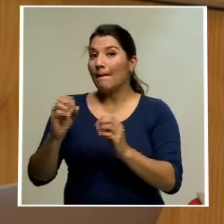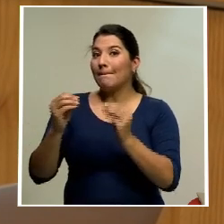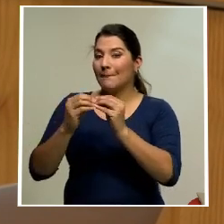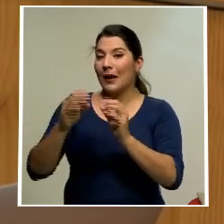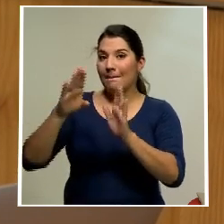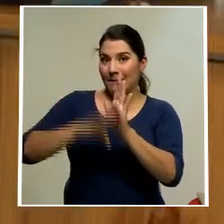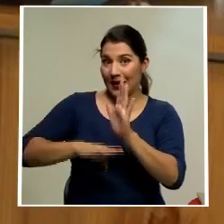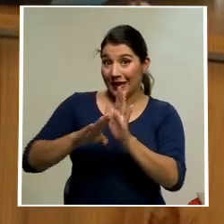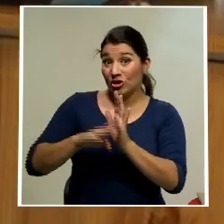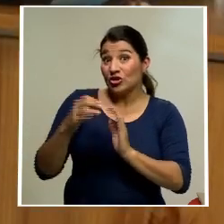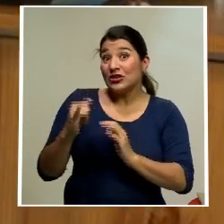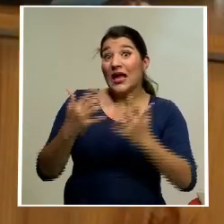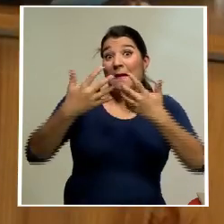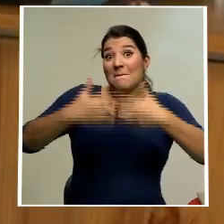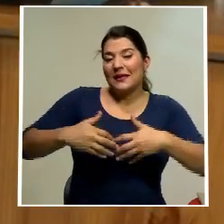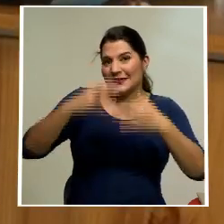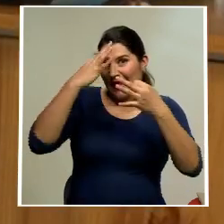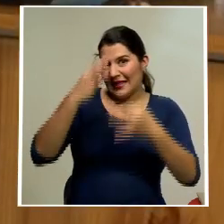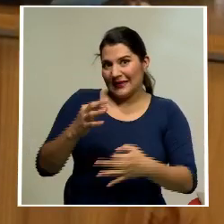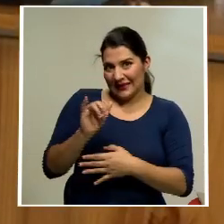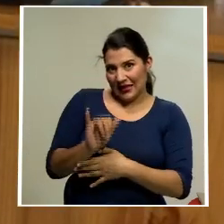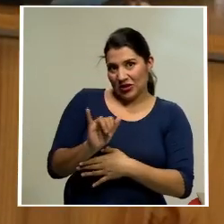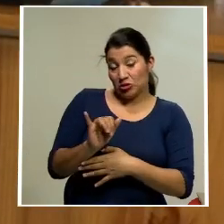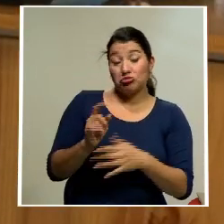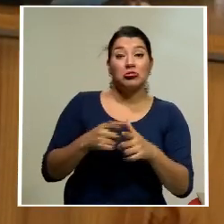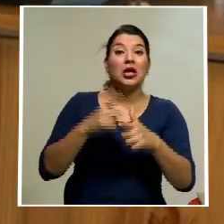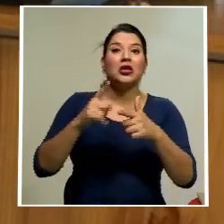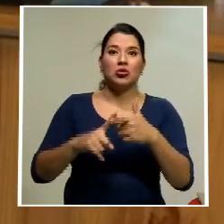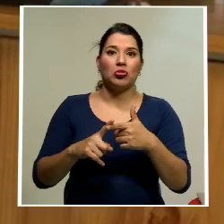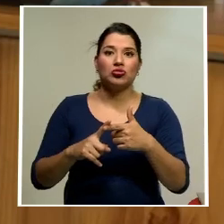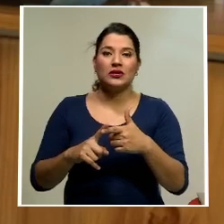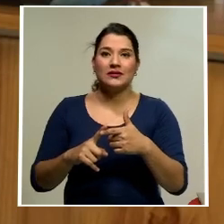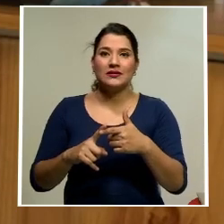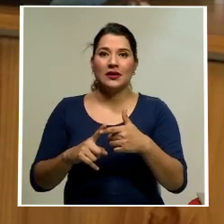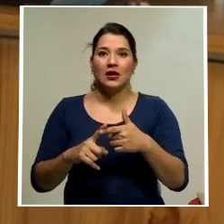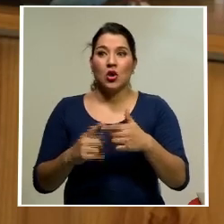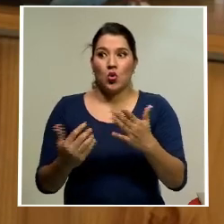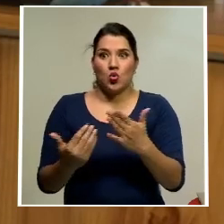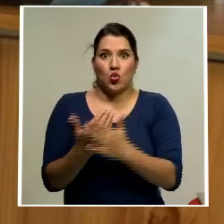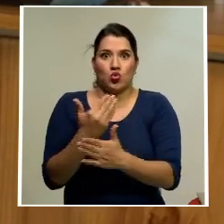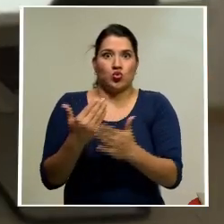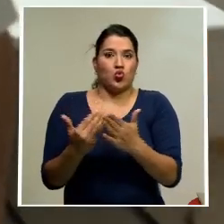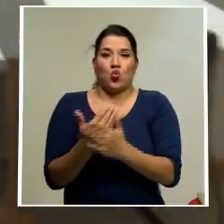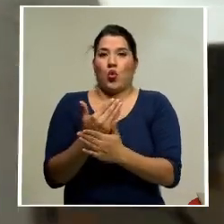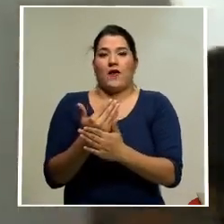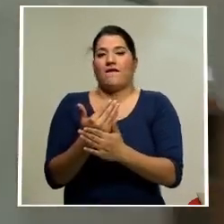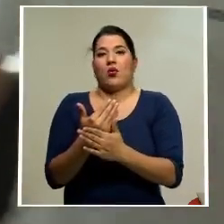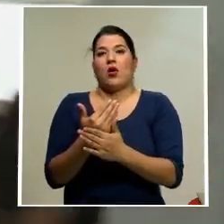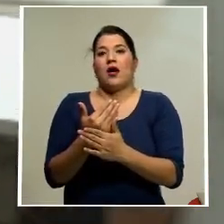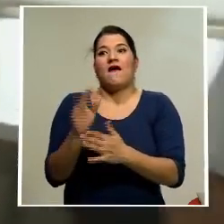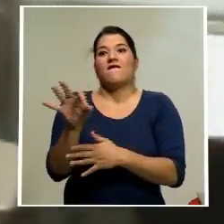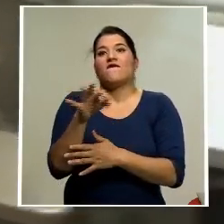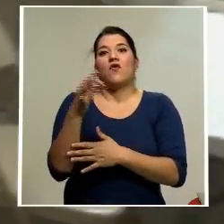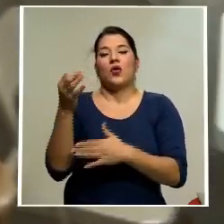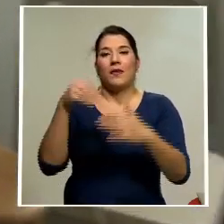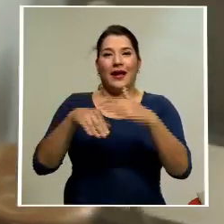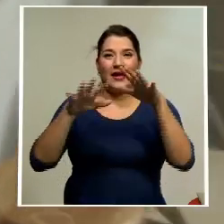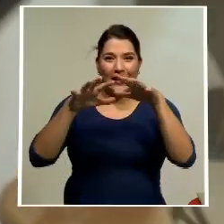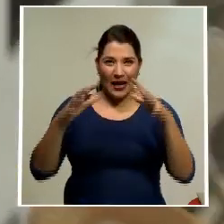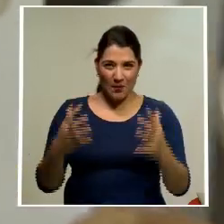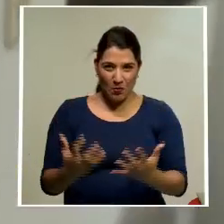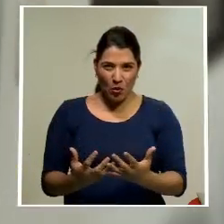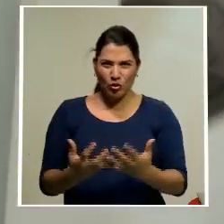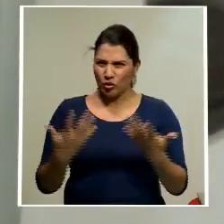de coworking. Entonces es una industria a nivel mundial que representa billones de dólares. Hay más de